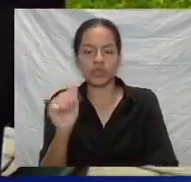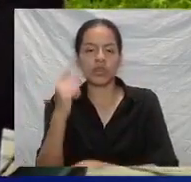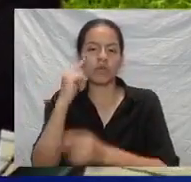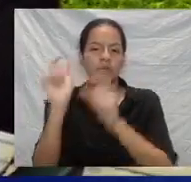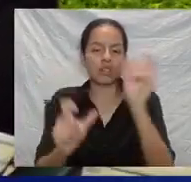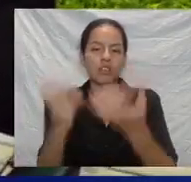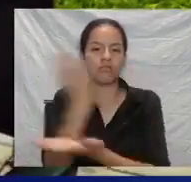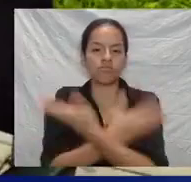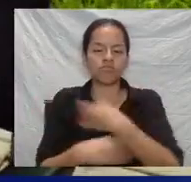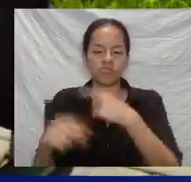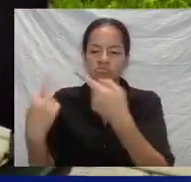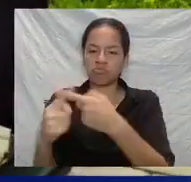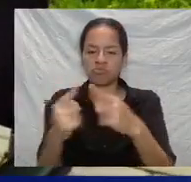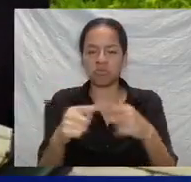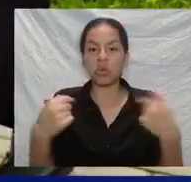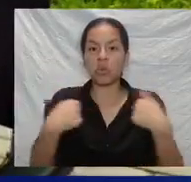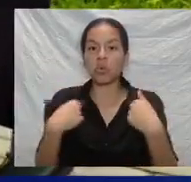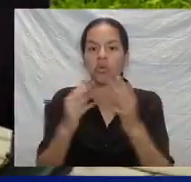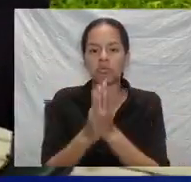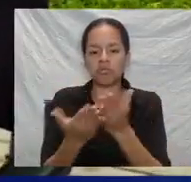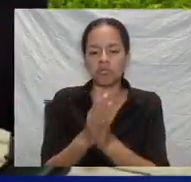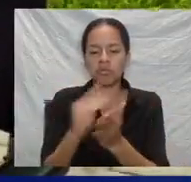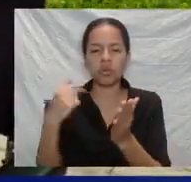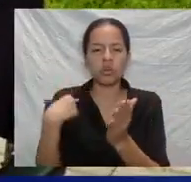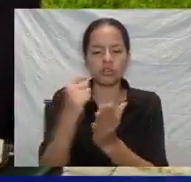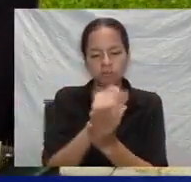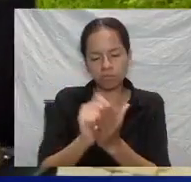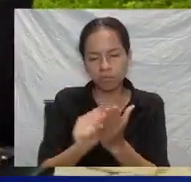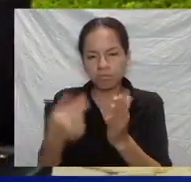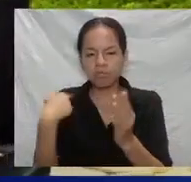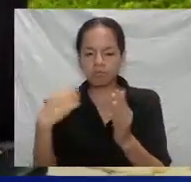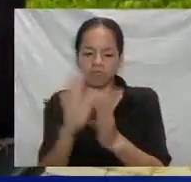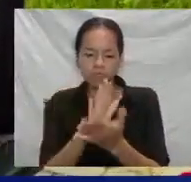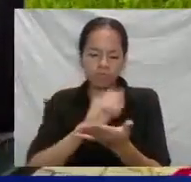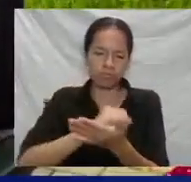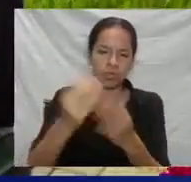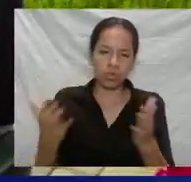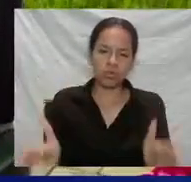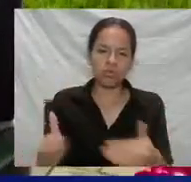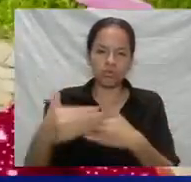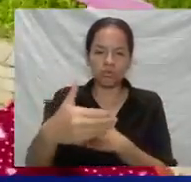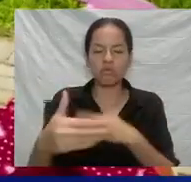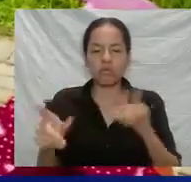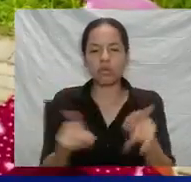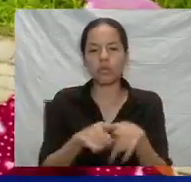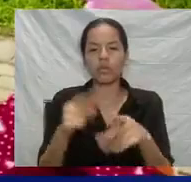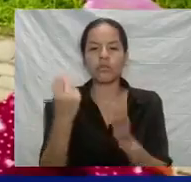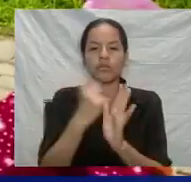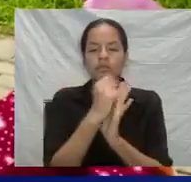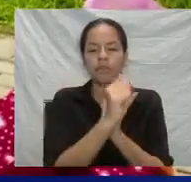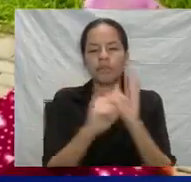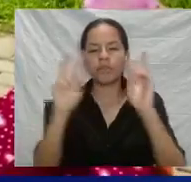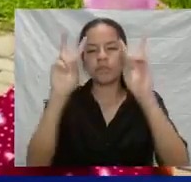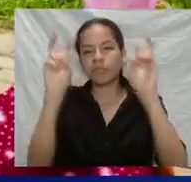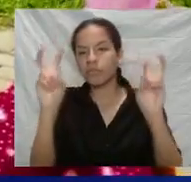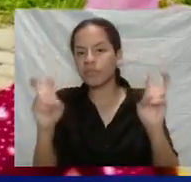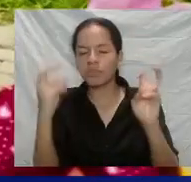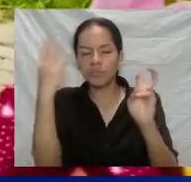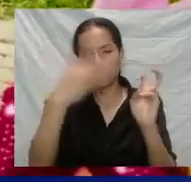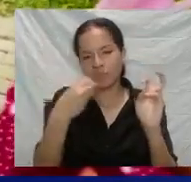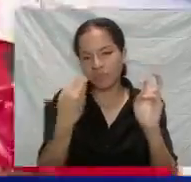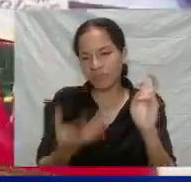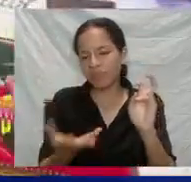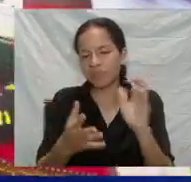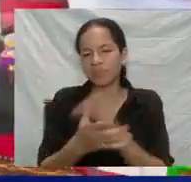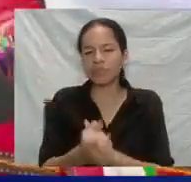caso yo tengo tarjetas artesanales tengo cajas tengo frases con como lo estaba diciendo cumplía